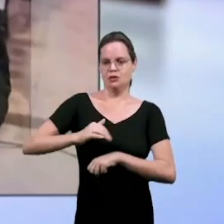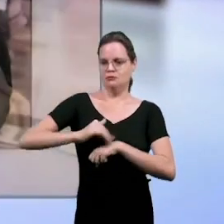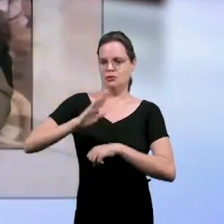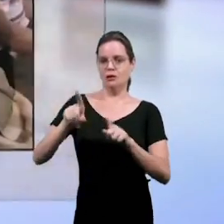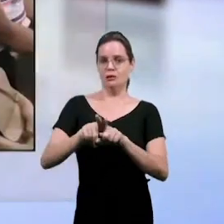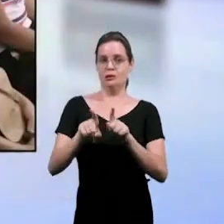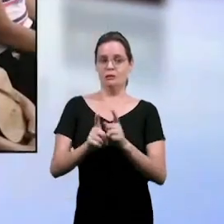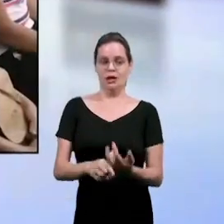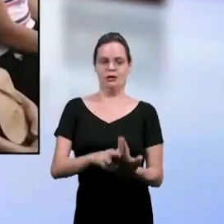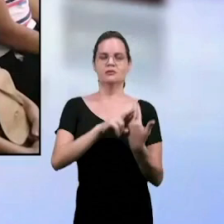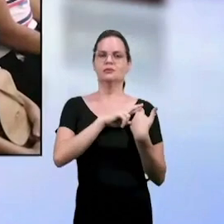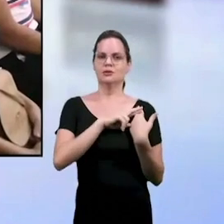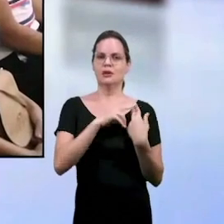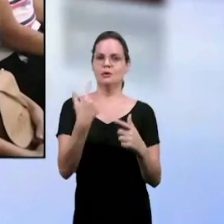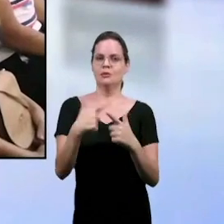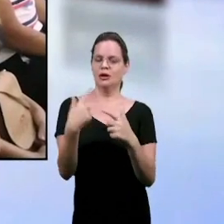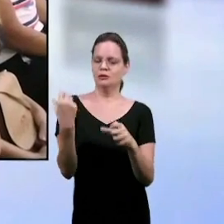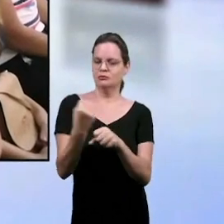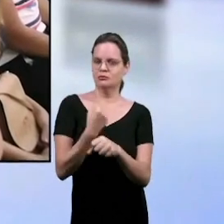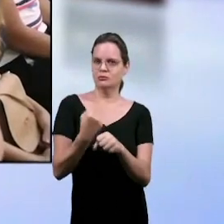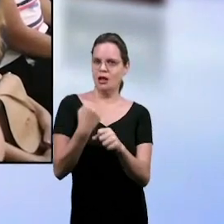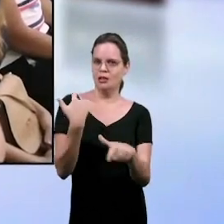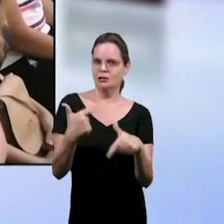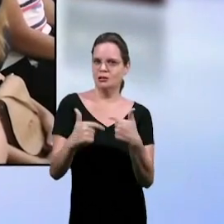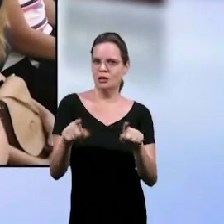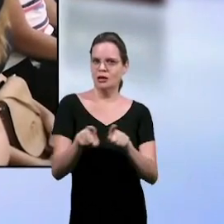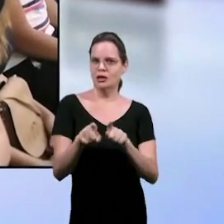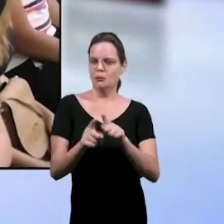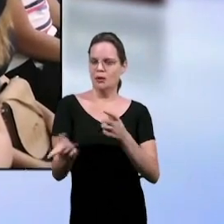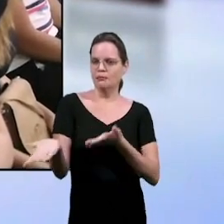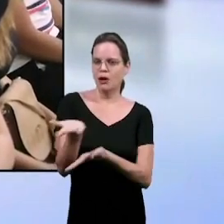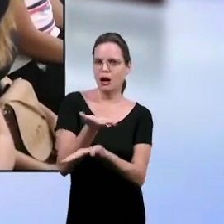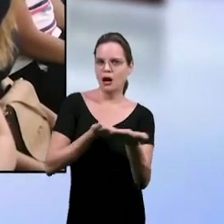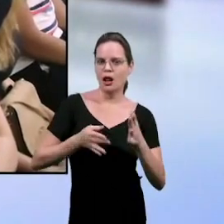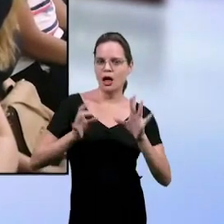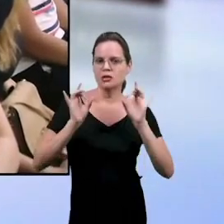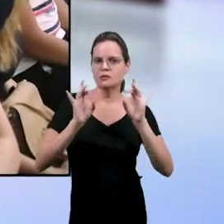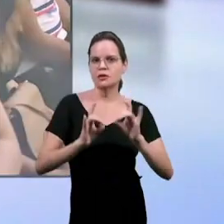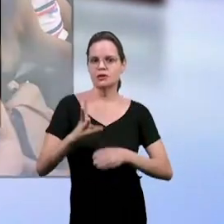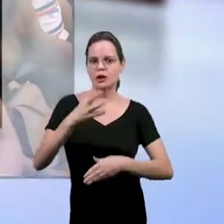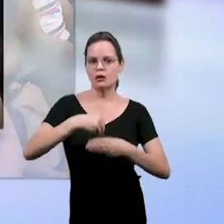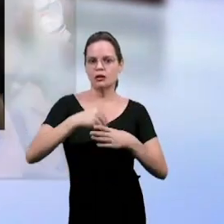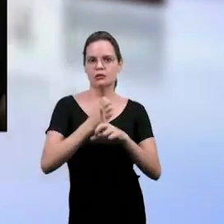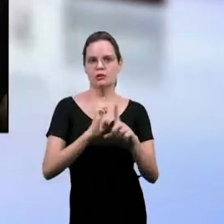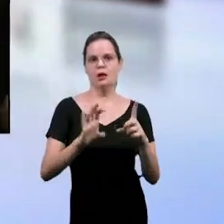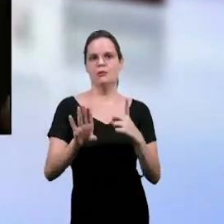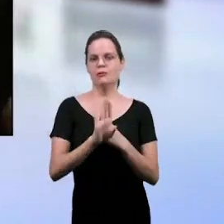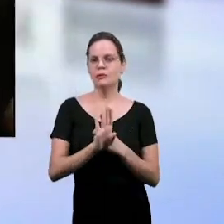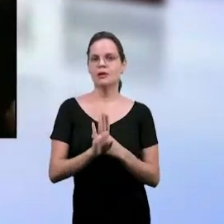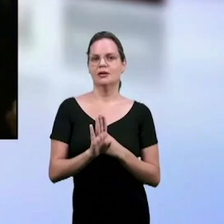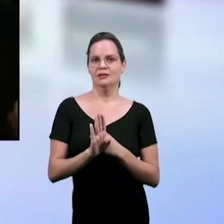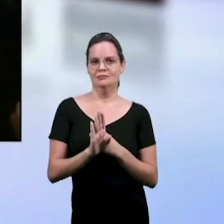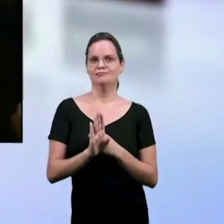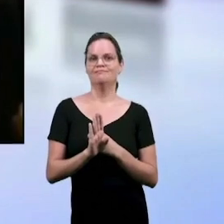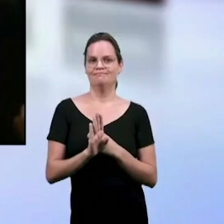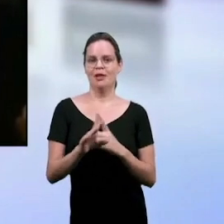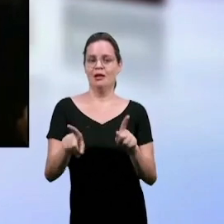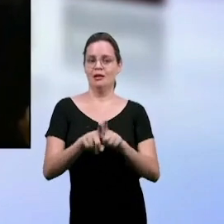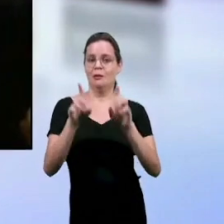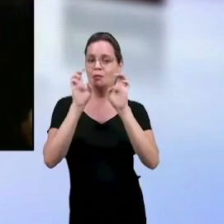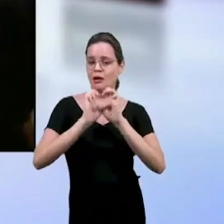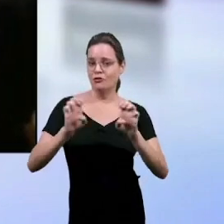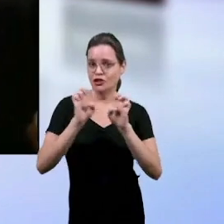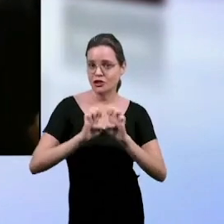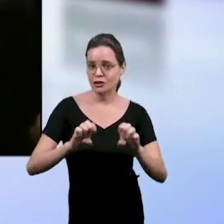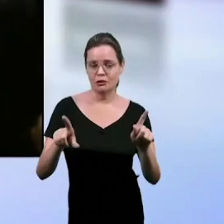dar una mayor participación y responsabilidad con la realización de la obra y el desarrollo especial de las escuelas